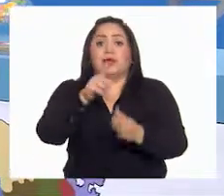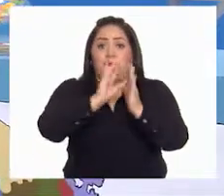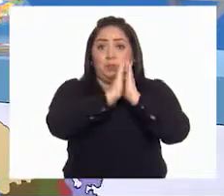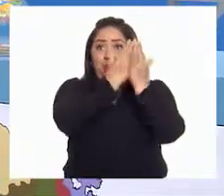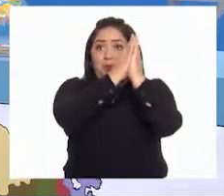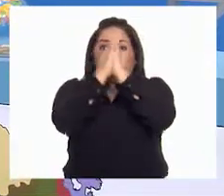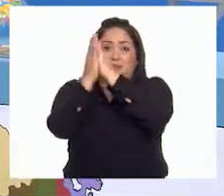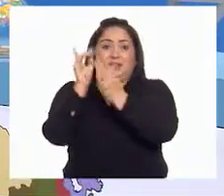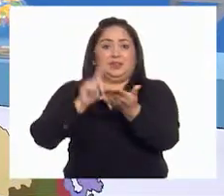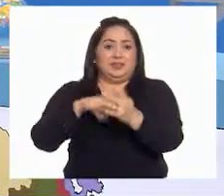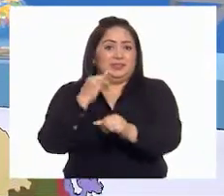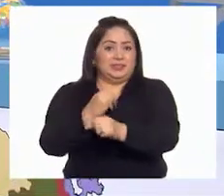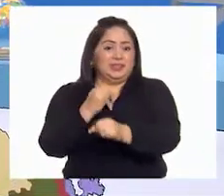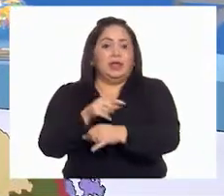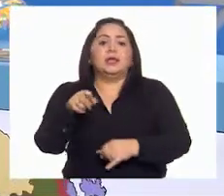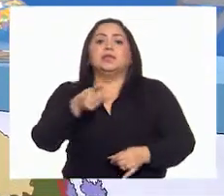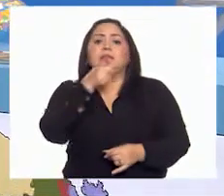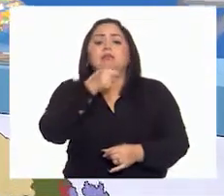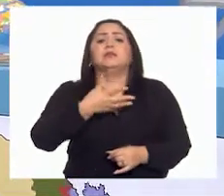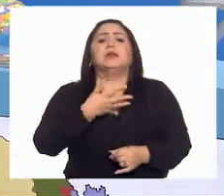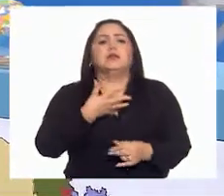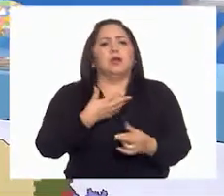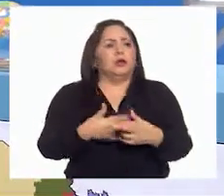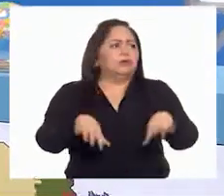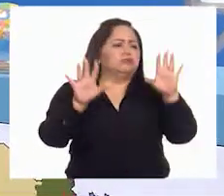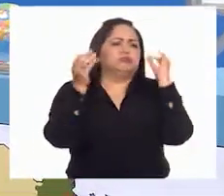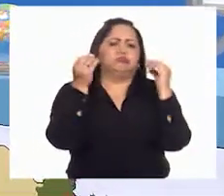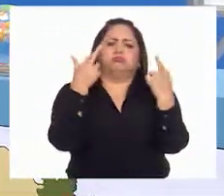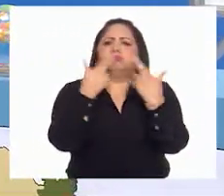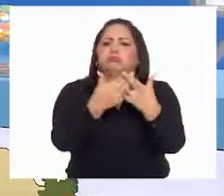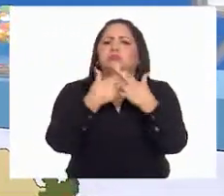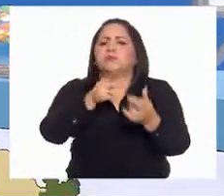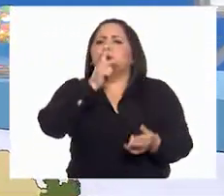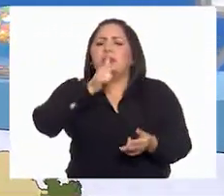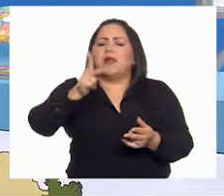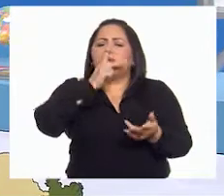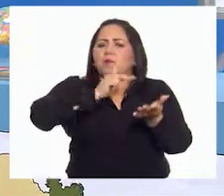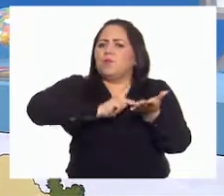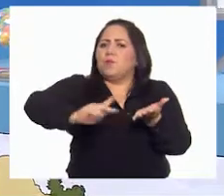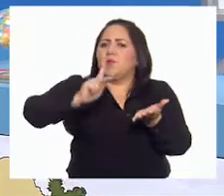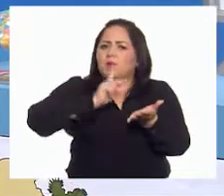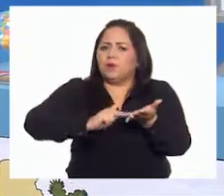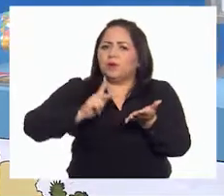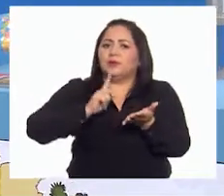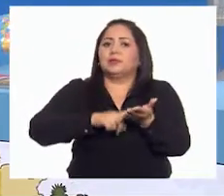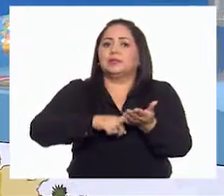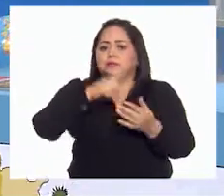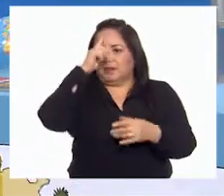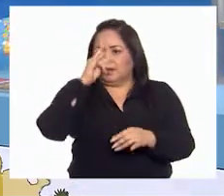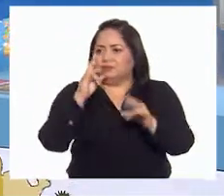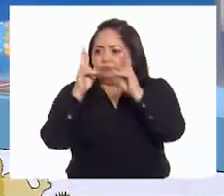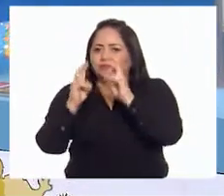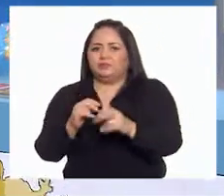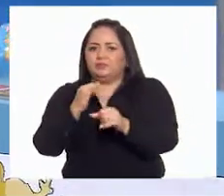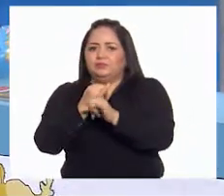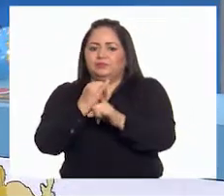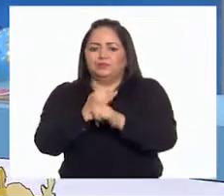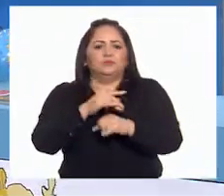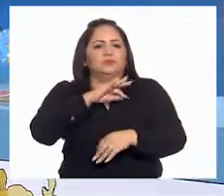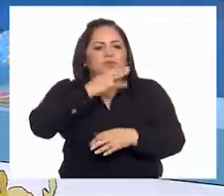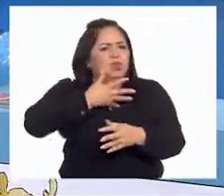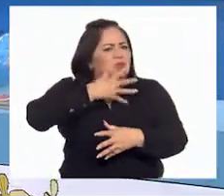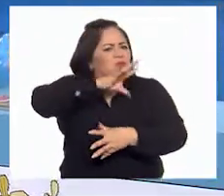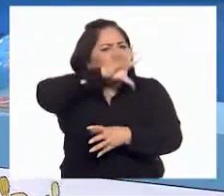Biblioteca Digital ILSE cuenta con un amplio acervo de textos poéticos y enlaces a colecciones de sitios